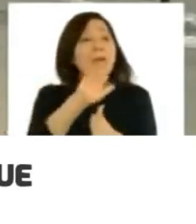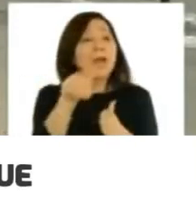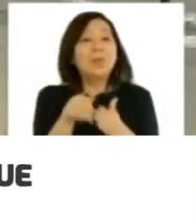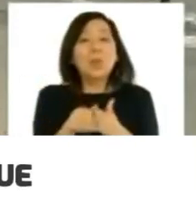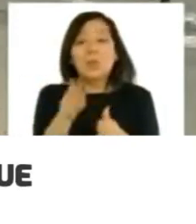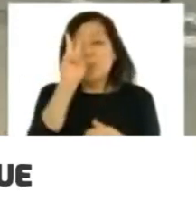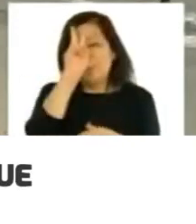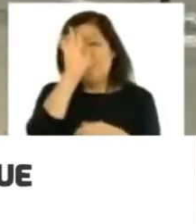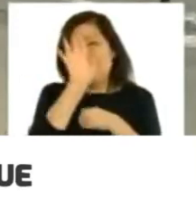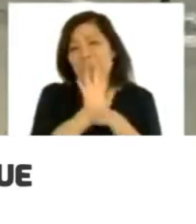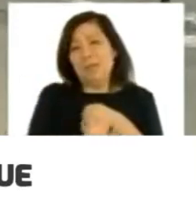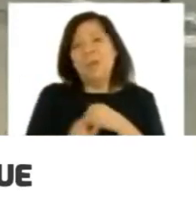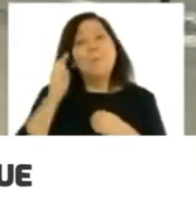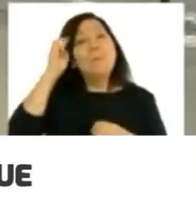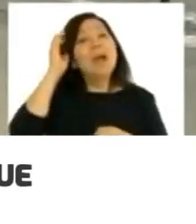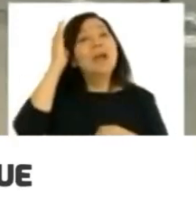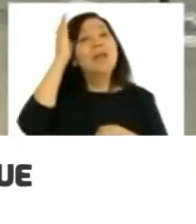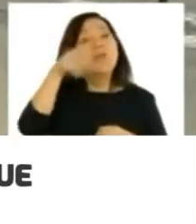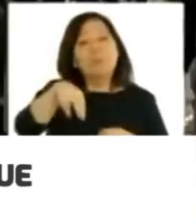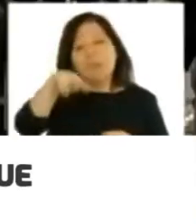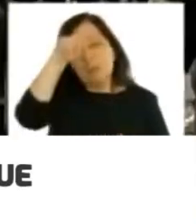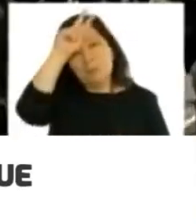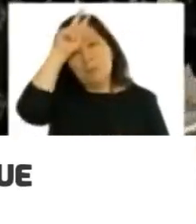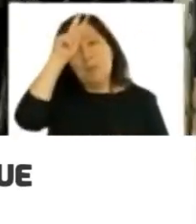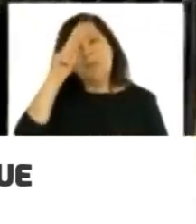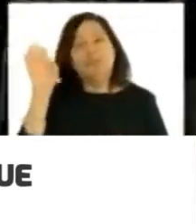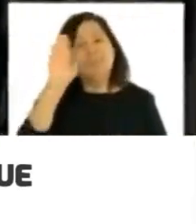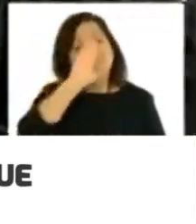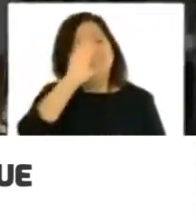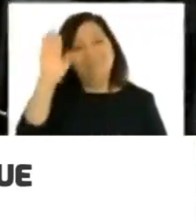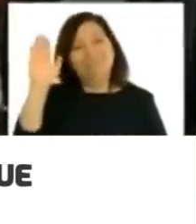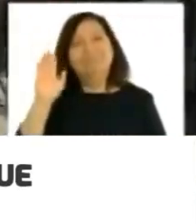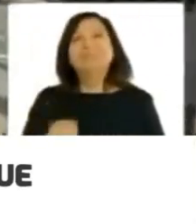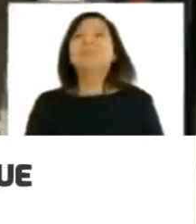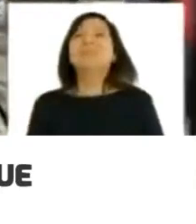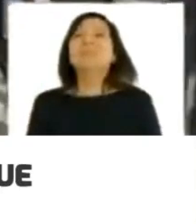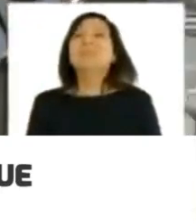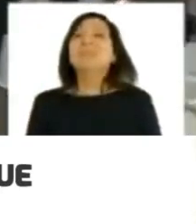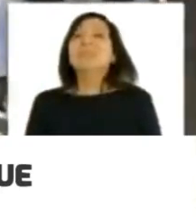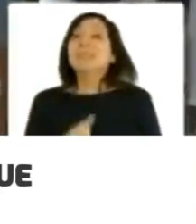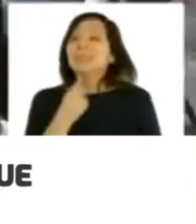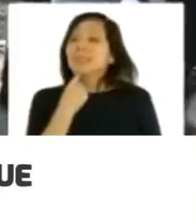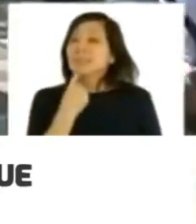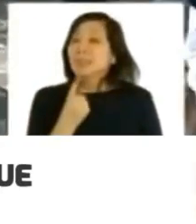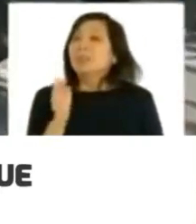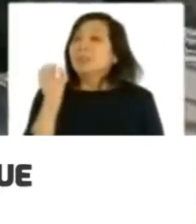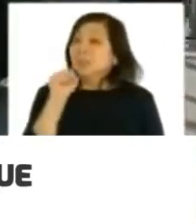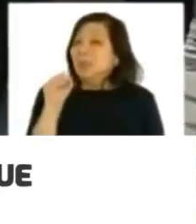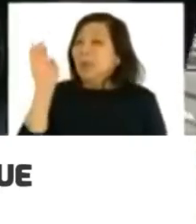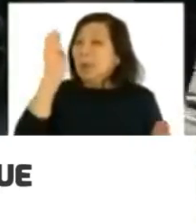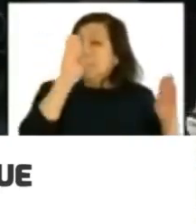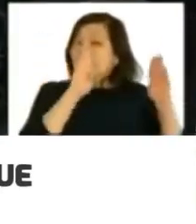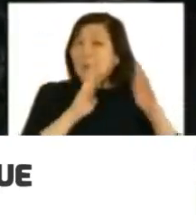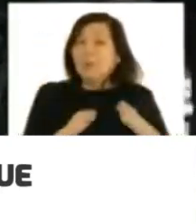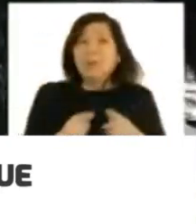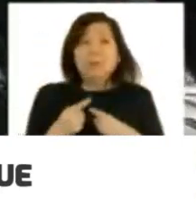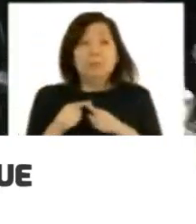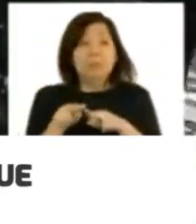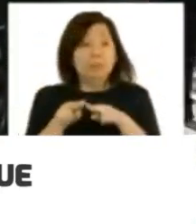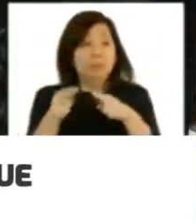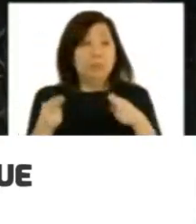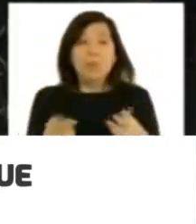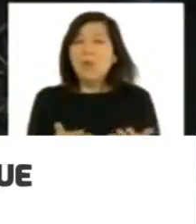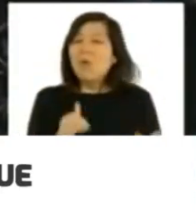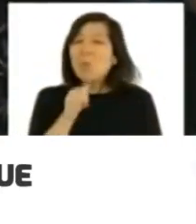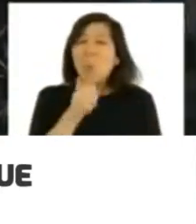el país y para el futuro de nuestra patria. Hasta luego. La exhortación del mandatario y también su preocupación porque varias mesas de votación no han